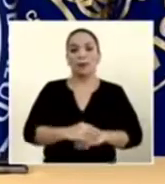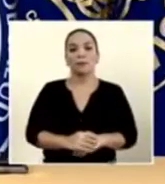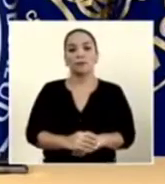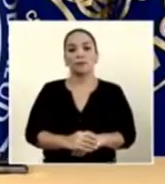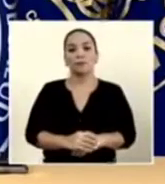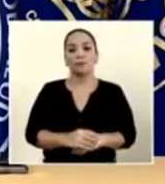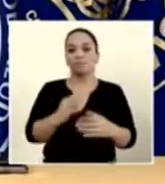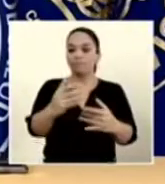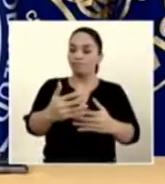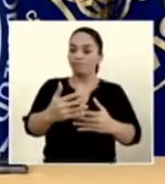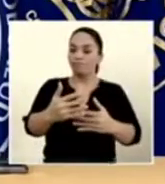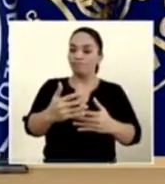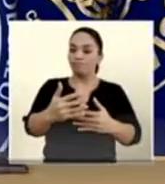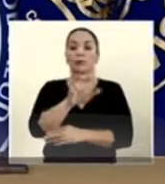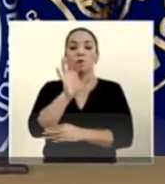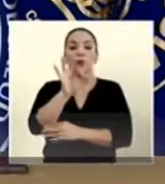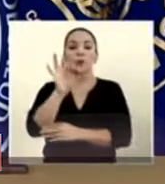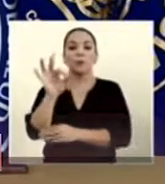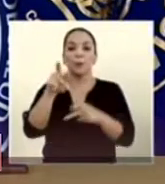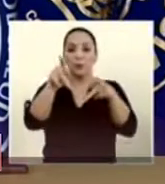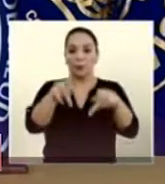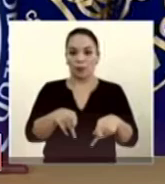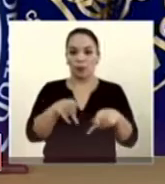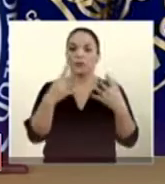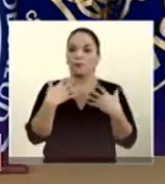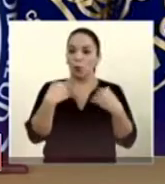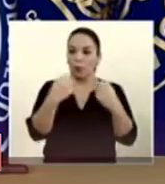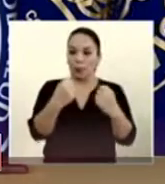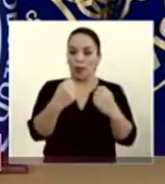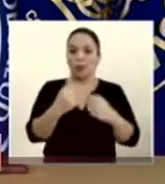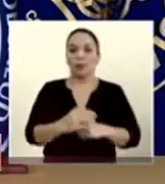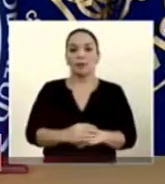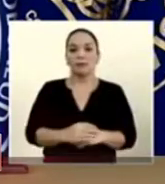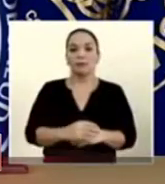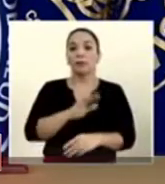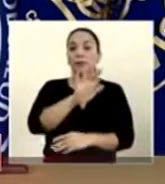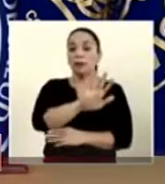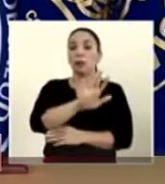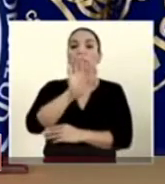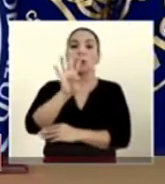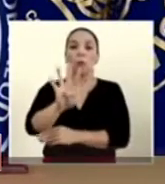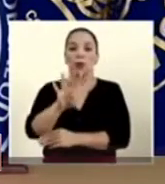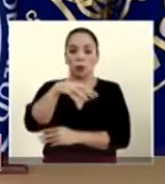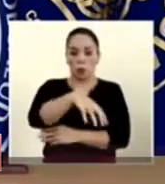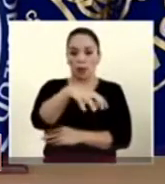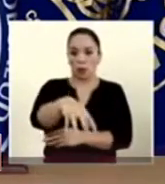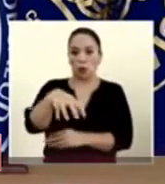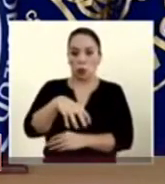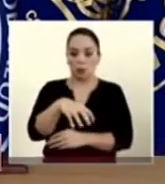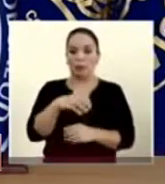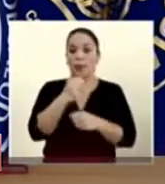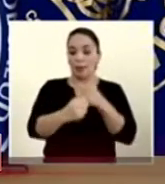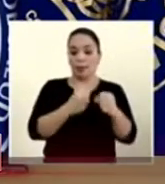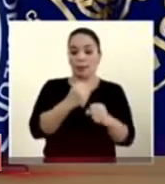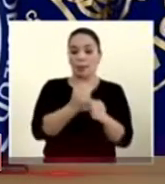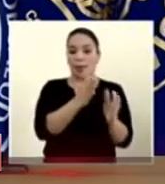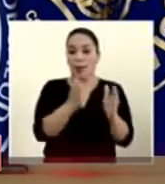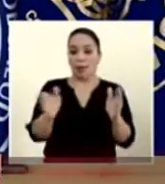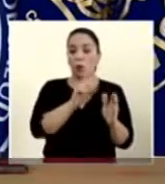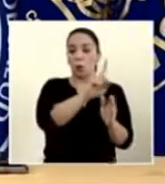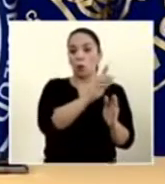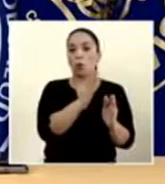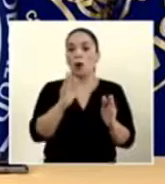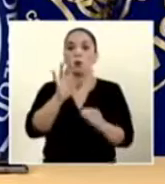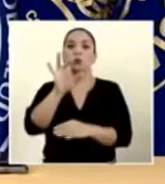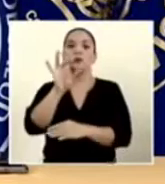registran 399 personas recuperadas en 54 cantones con un rango de edad de 1